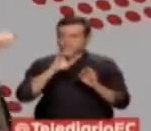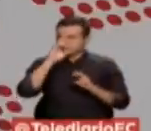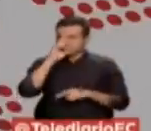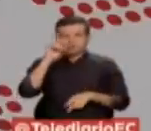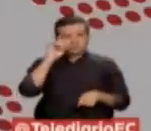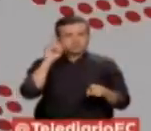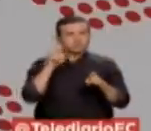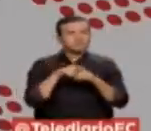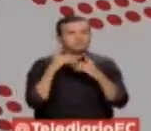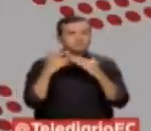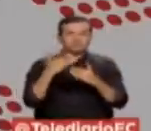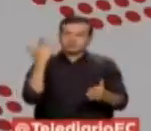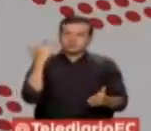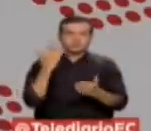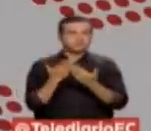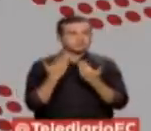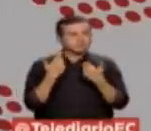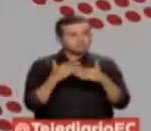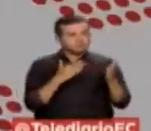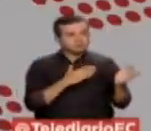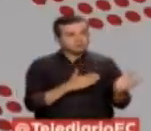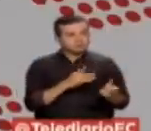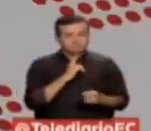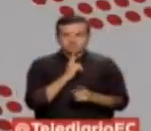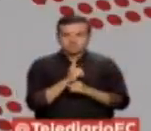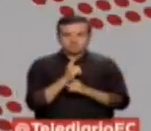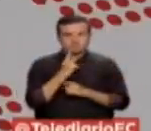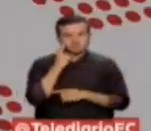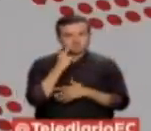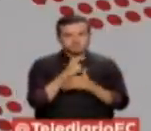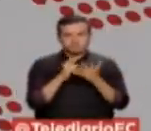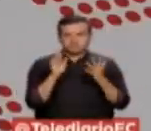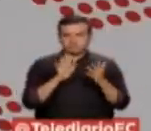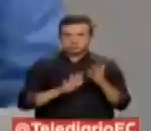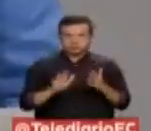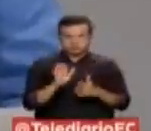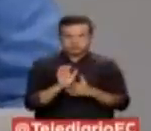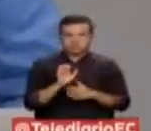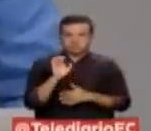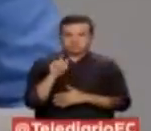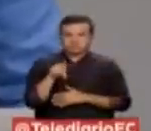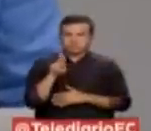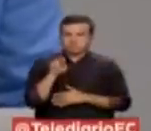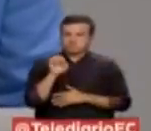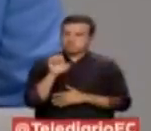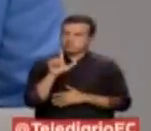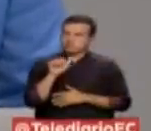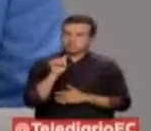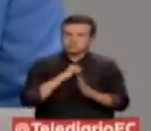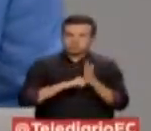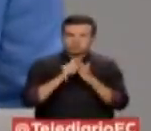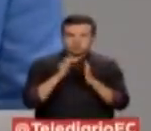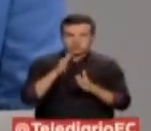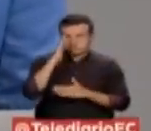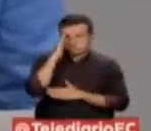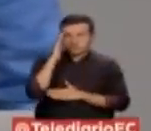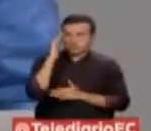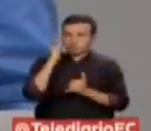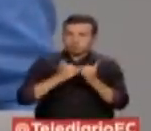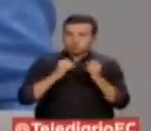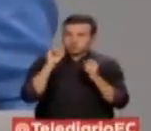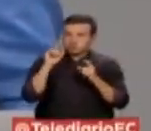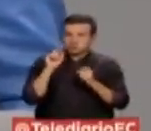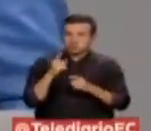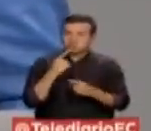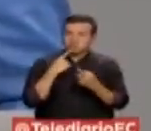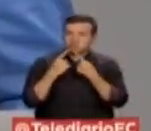acuerdos a los que antes ya se ha llegado en esa materia y la posición que ha tenido el país María Paula Romo ministra del interior preguntas finales en